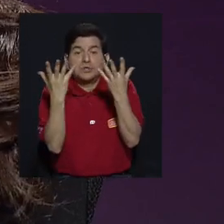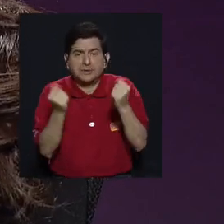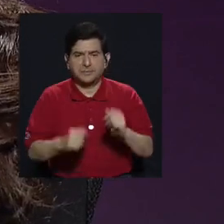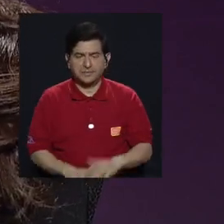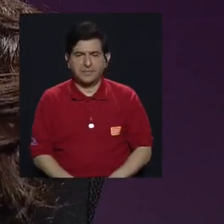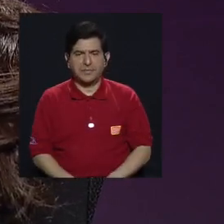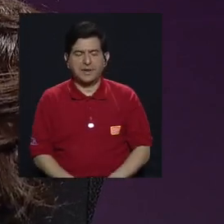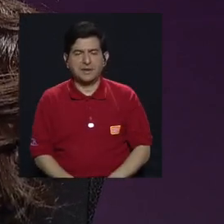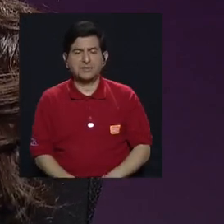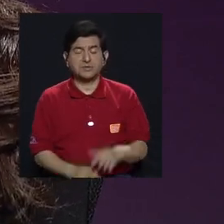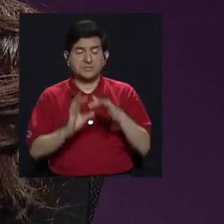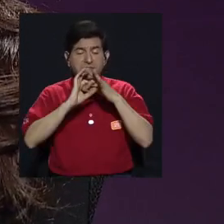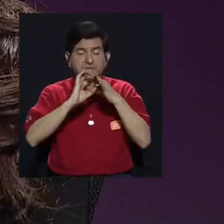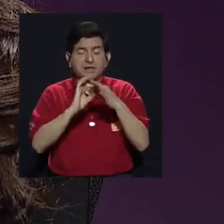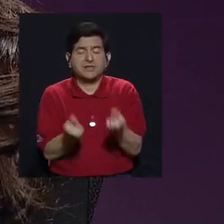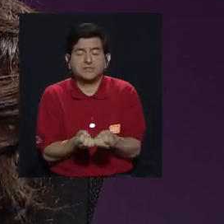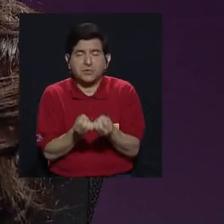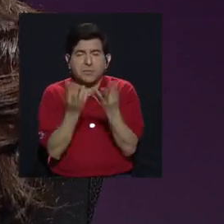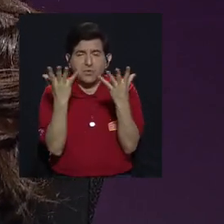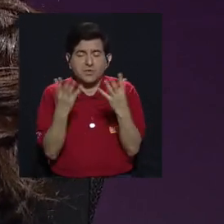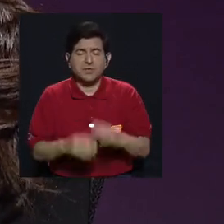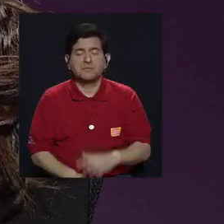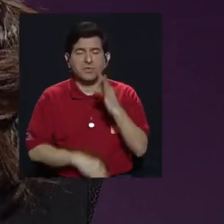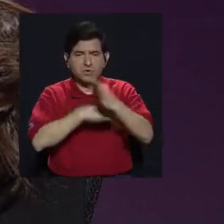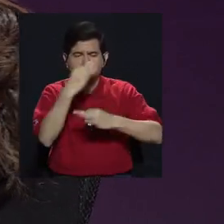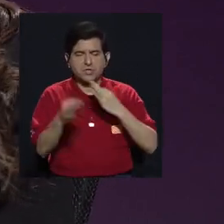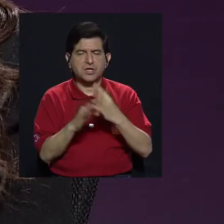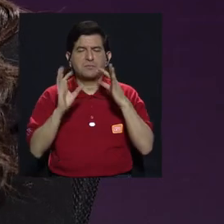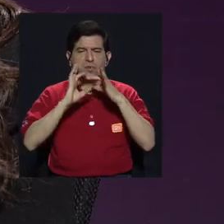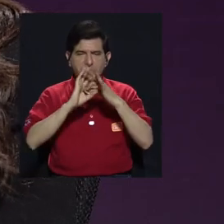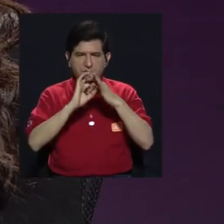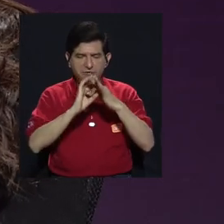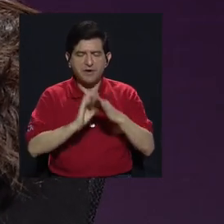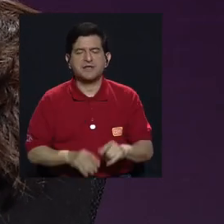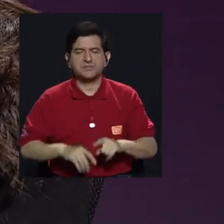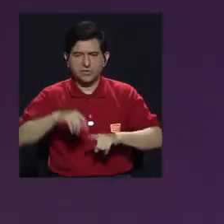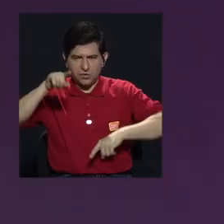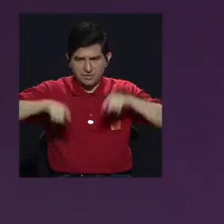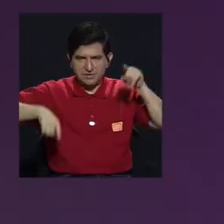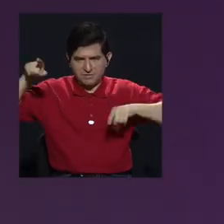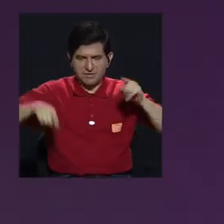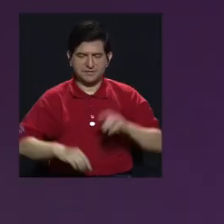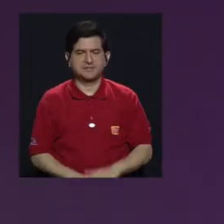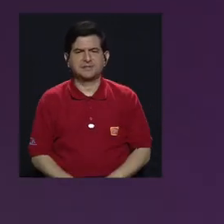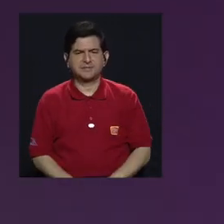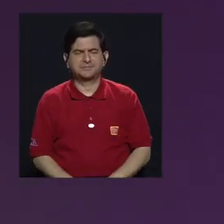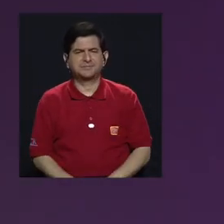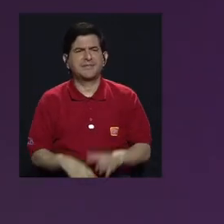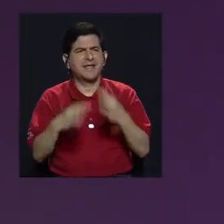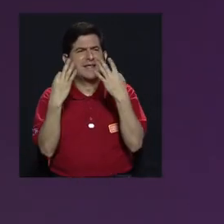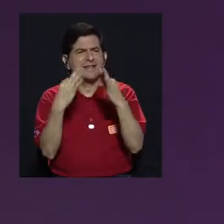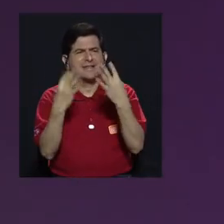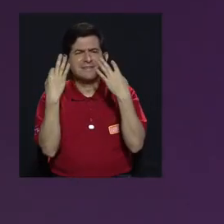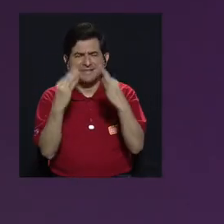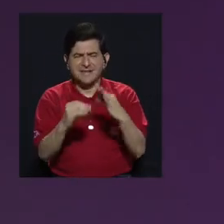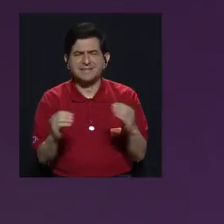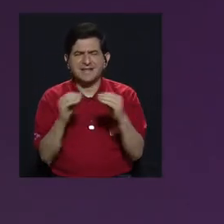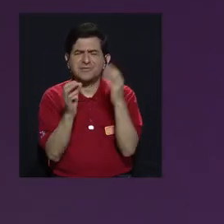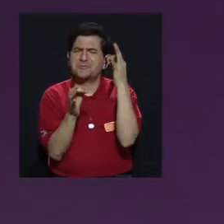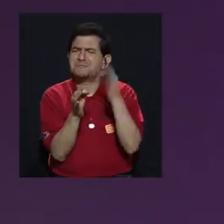podemos decir que el poliamor es un modelo relacional y tiene que ver justamente con conducta diversa. Muy bien, pero para ponerlo como en